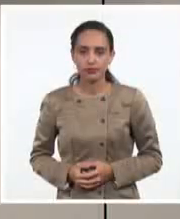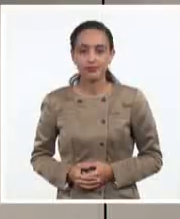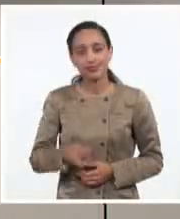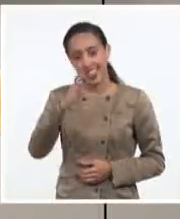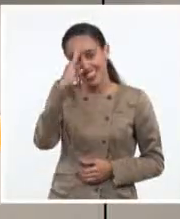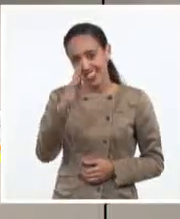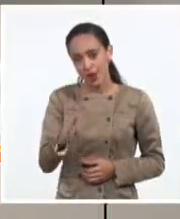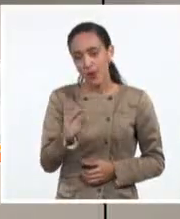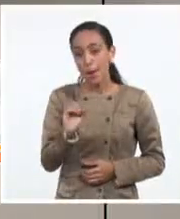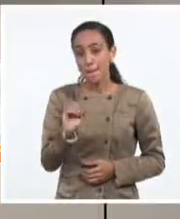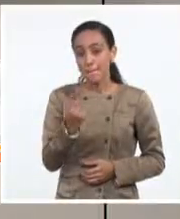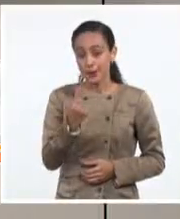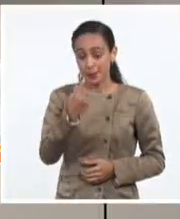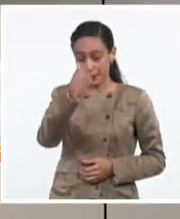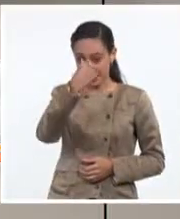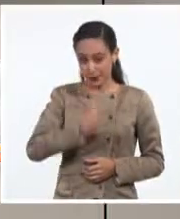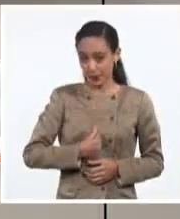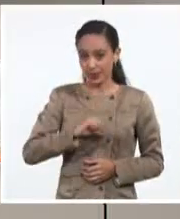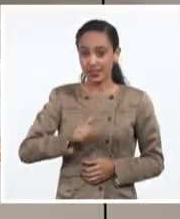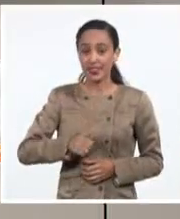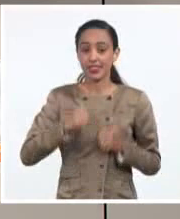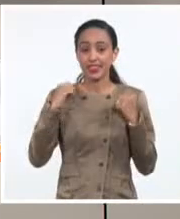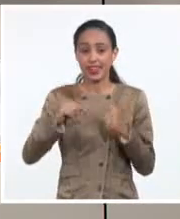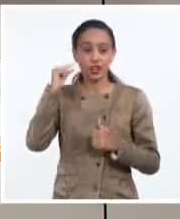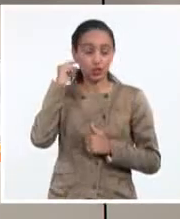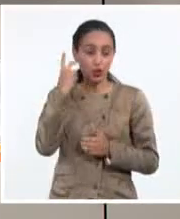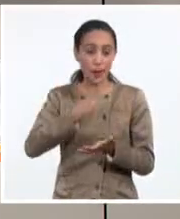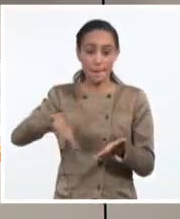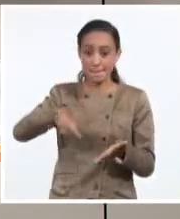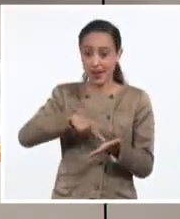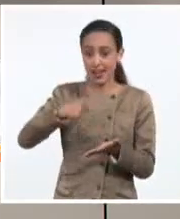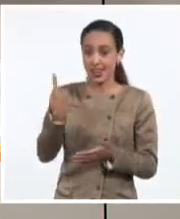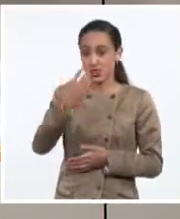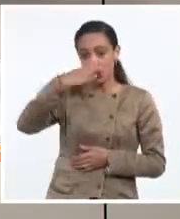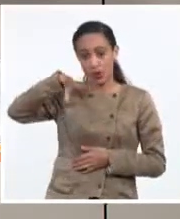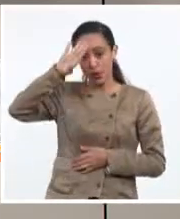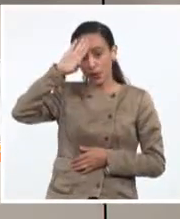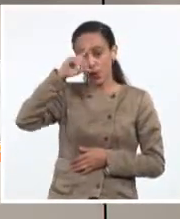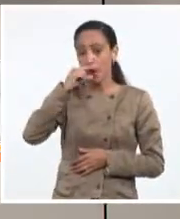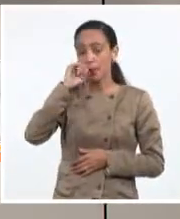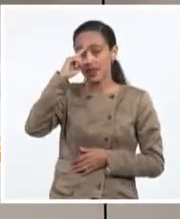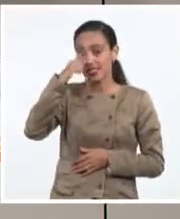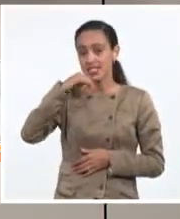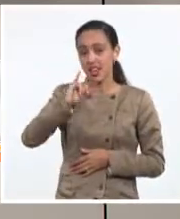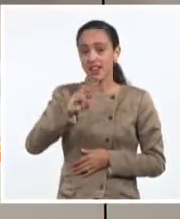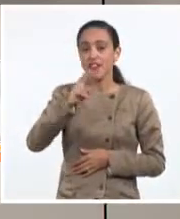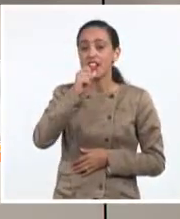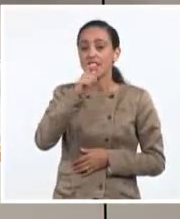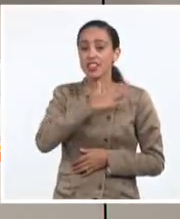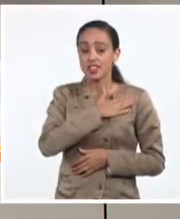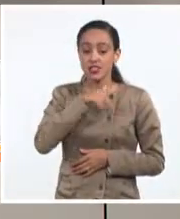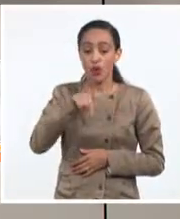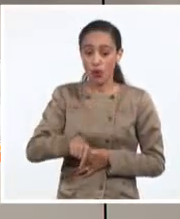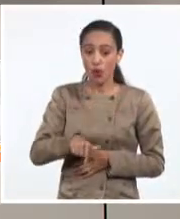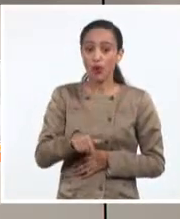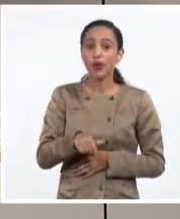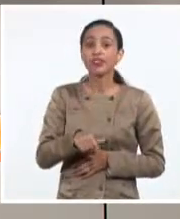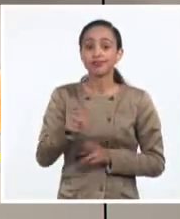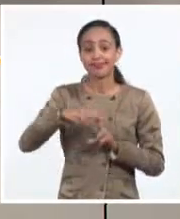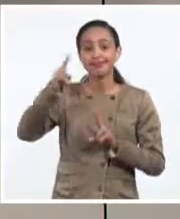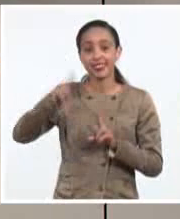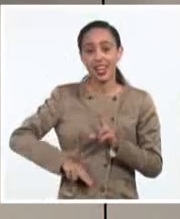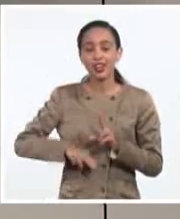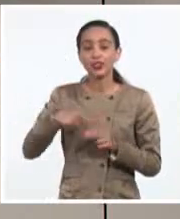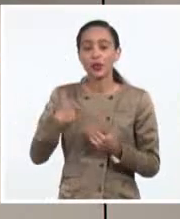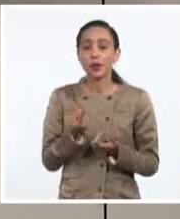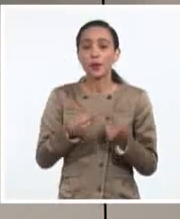Saludos. La primera figura y directora del Ballet Nacional de Cuba, Bienzay Valdés, regresa hoy al escenario como protagonista del clásico